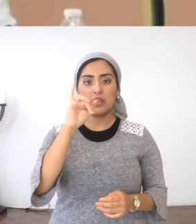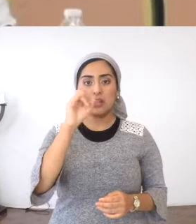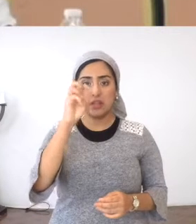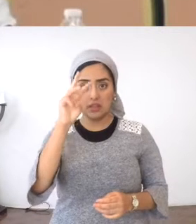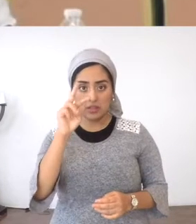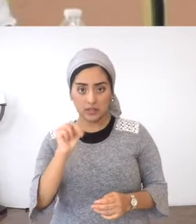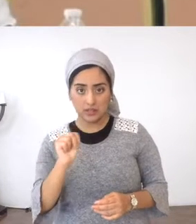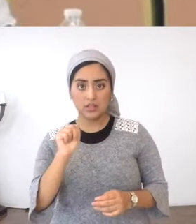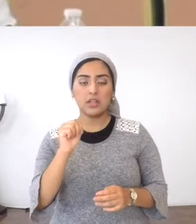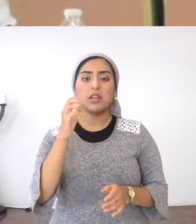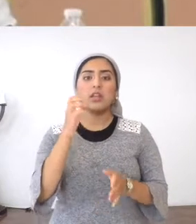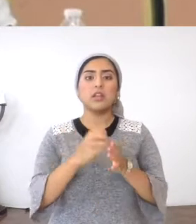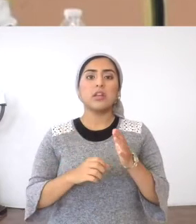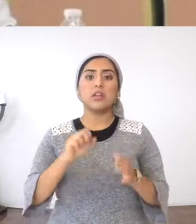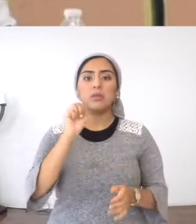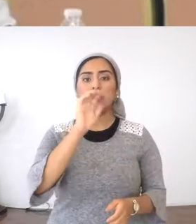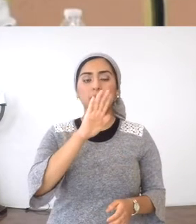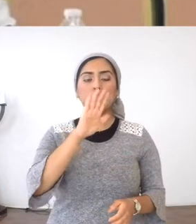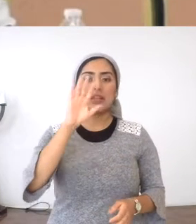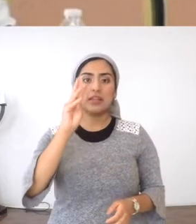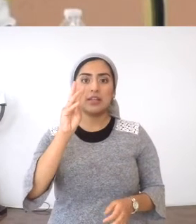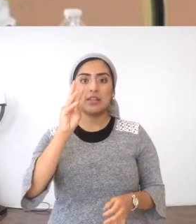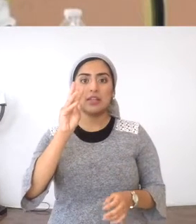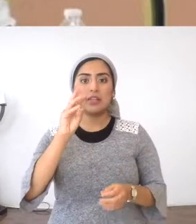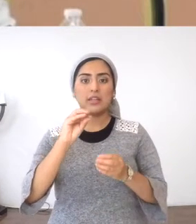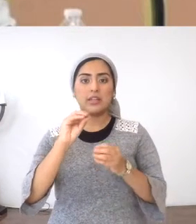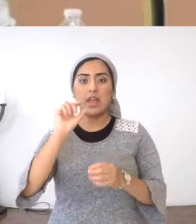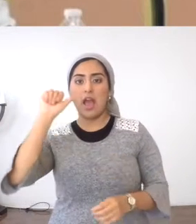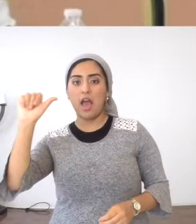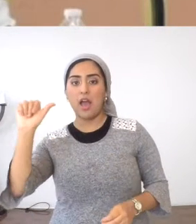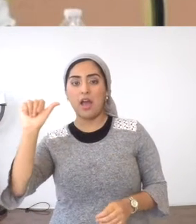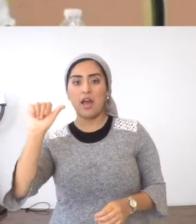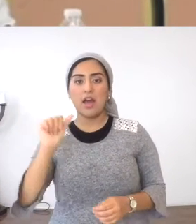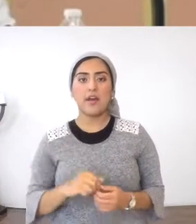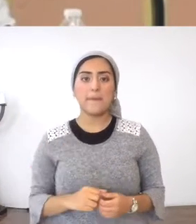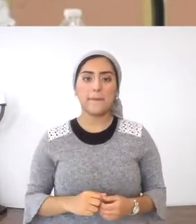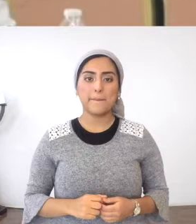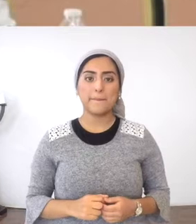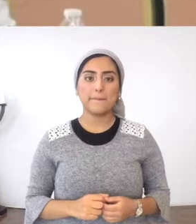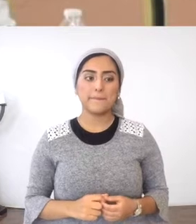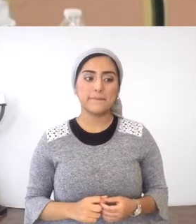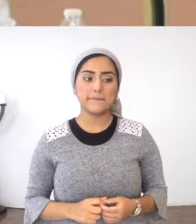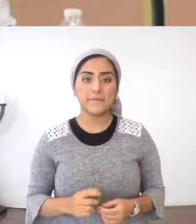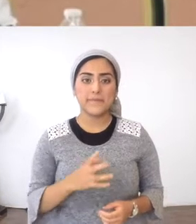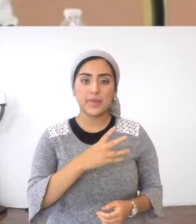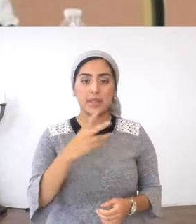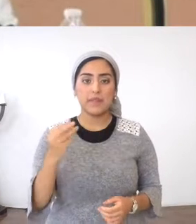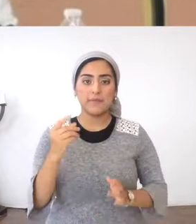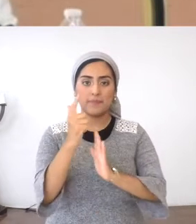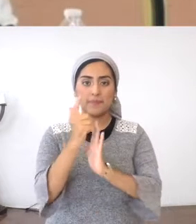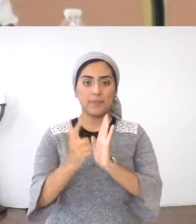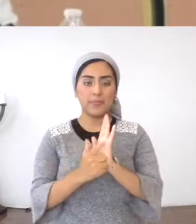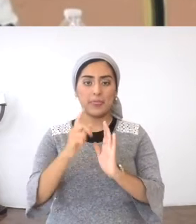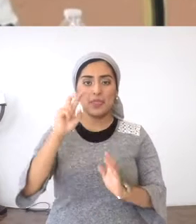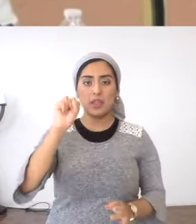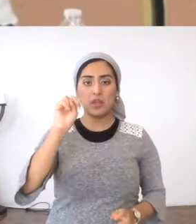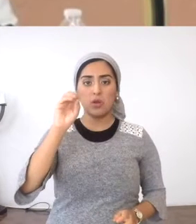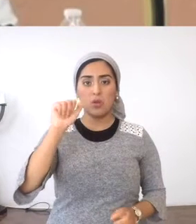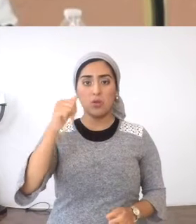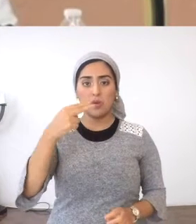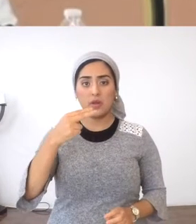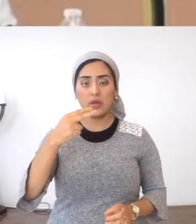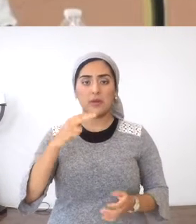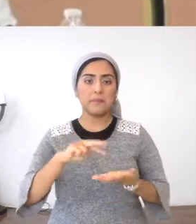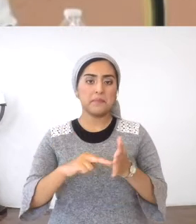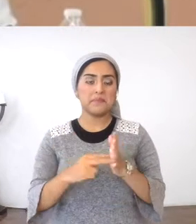56A Es muy importante Que lo anoten Para que después Tú me ayudes A administrar Y las leyes De Noaj